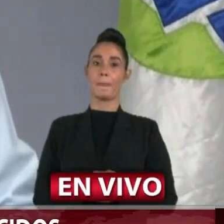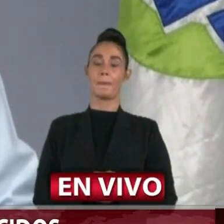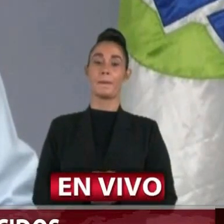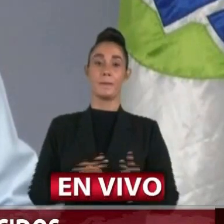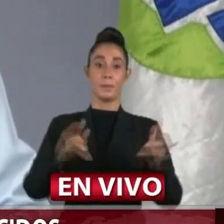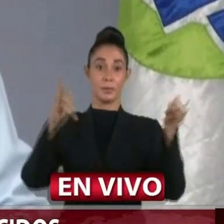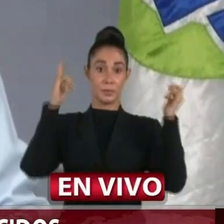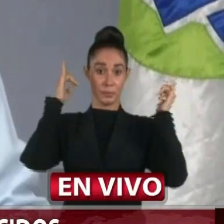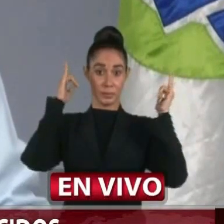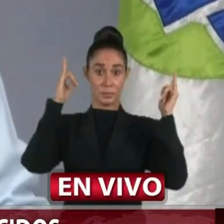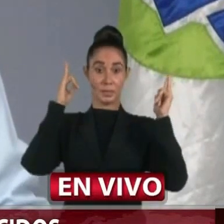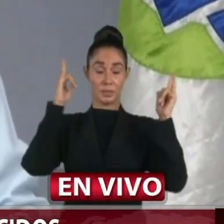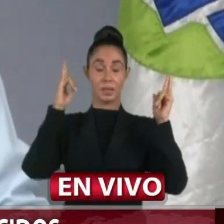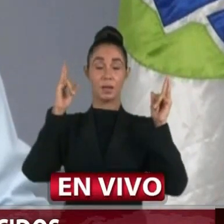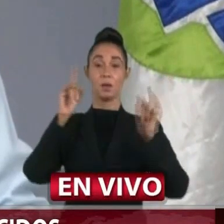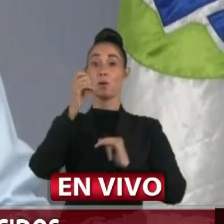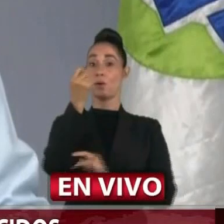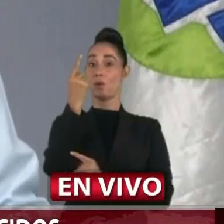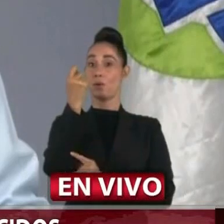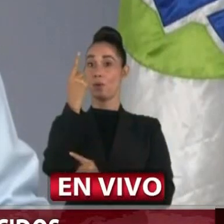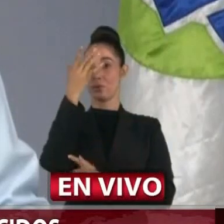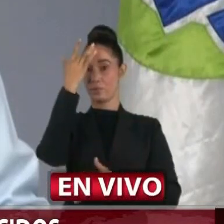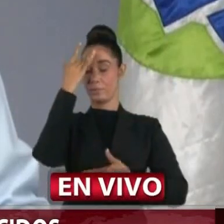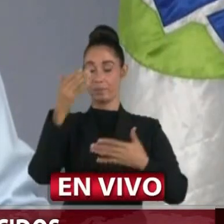Santiago, 11 casos nuevos,